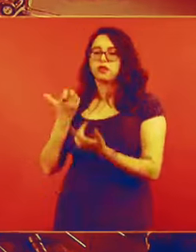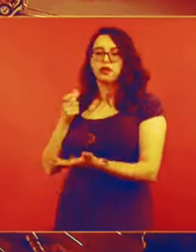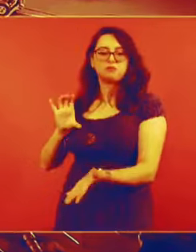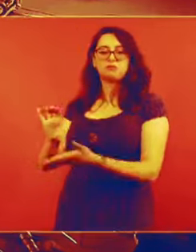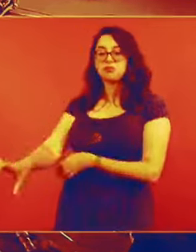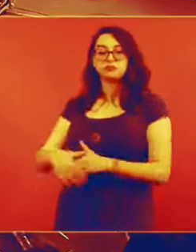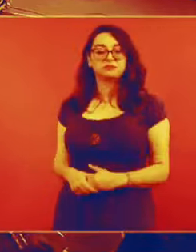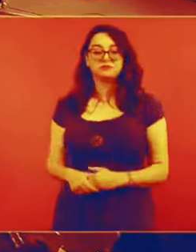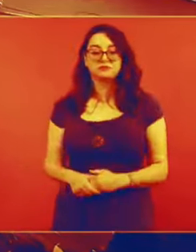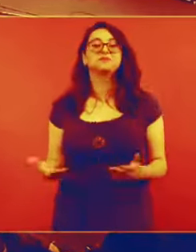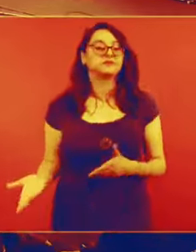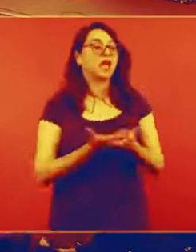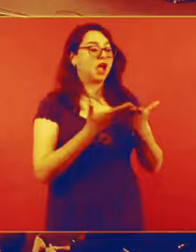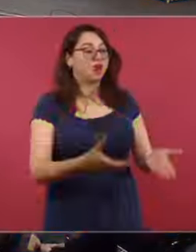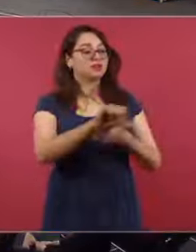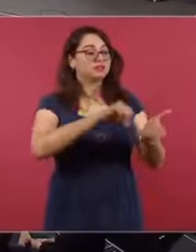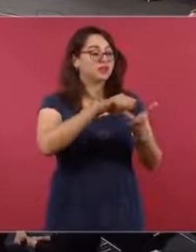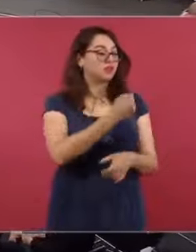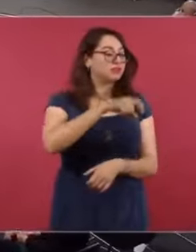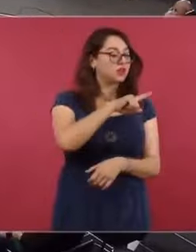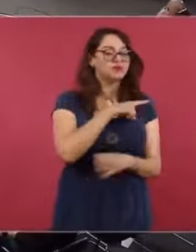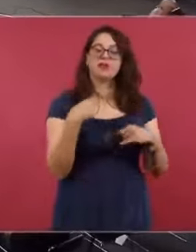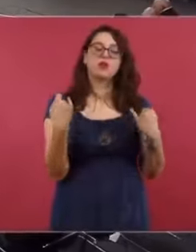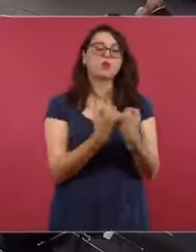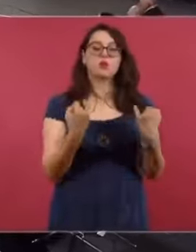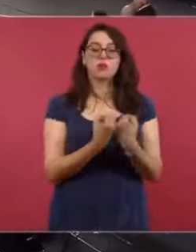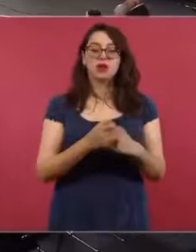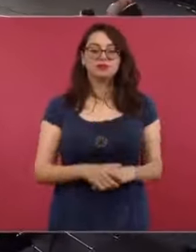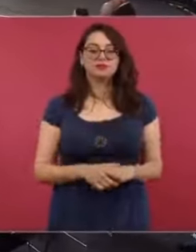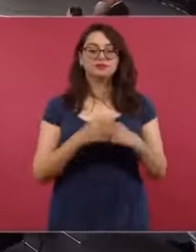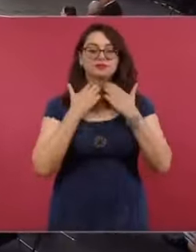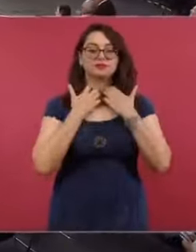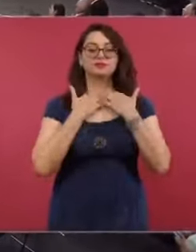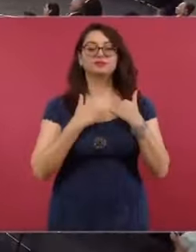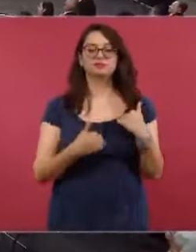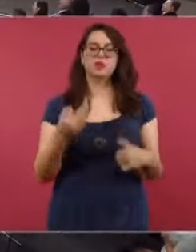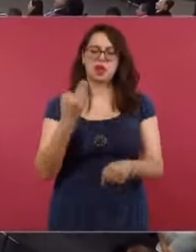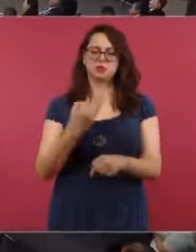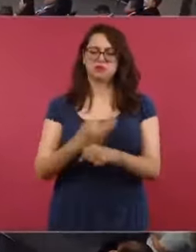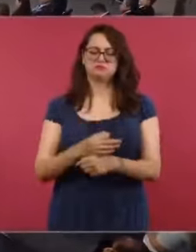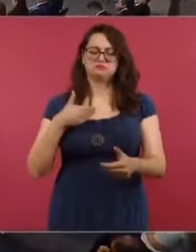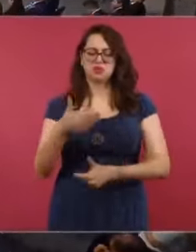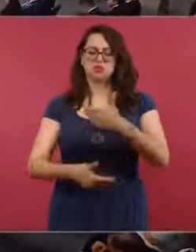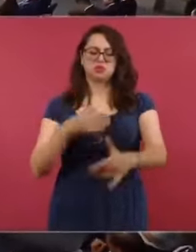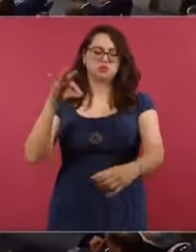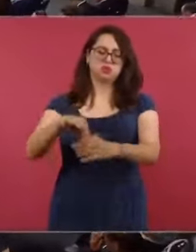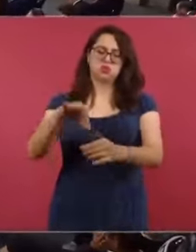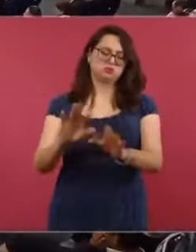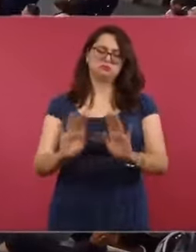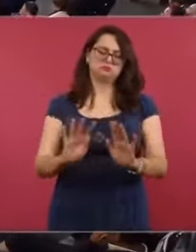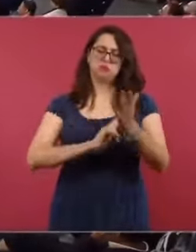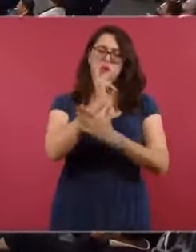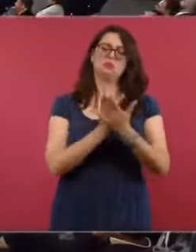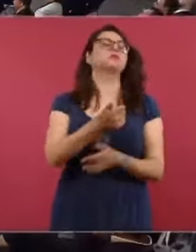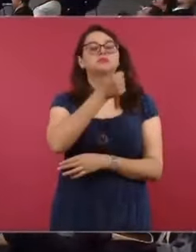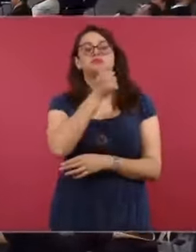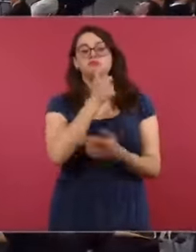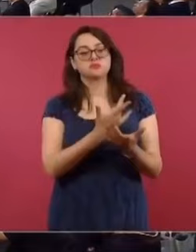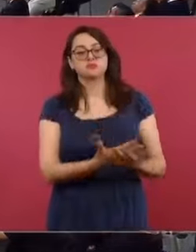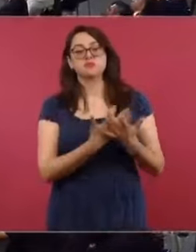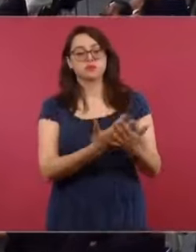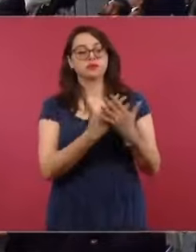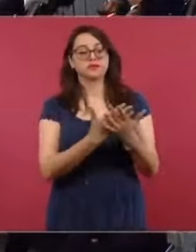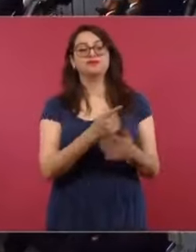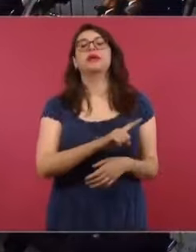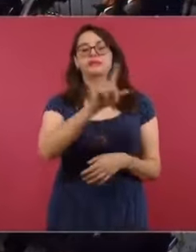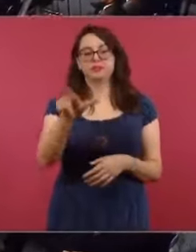hacer con La Clínica Es Nuestra. Vamos a esperar que concluya el proceso electoral, que pase la elección y